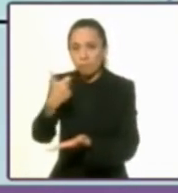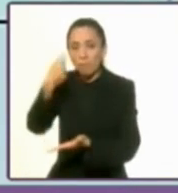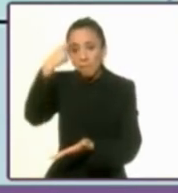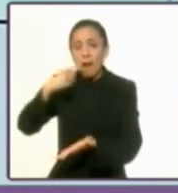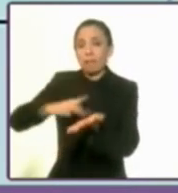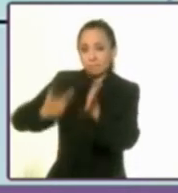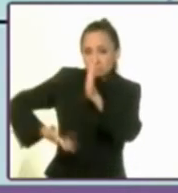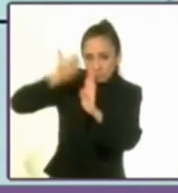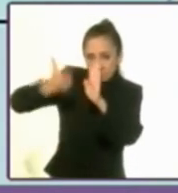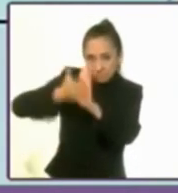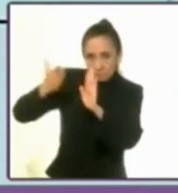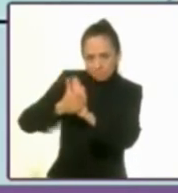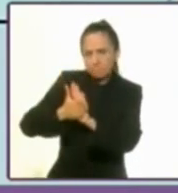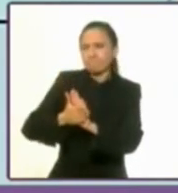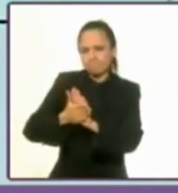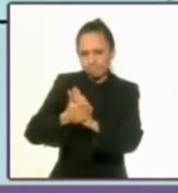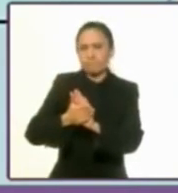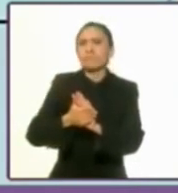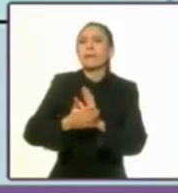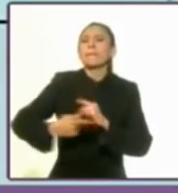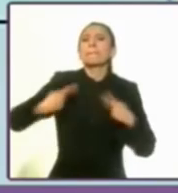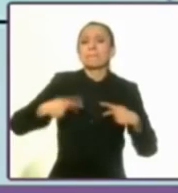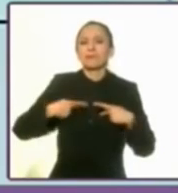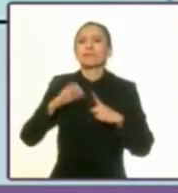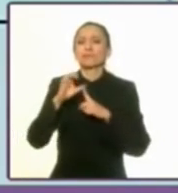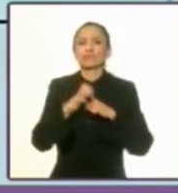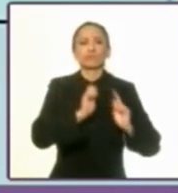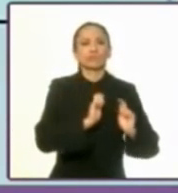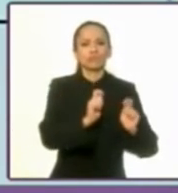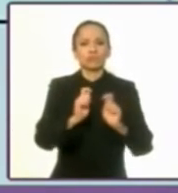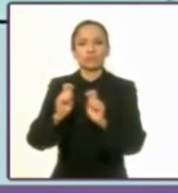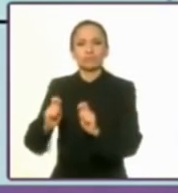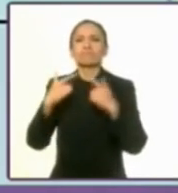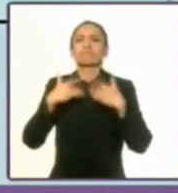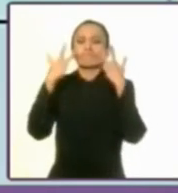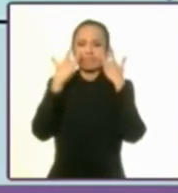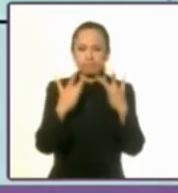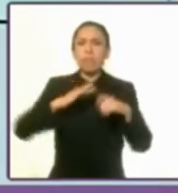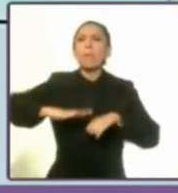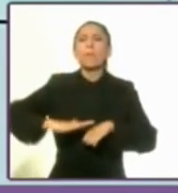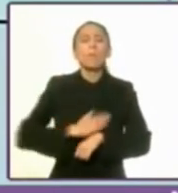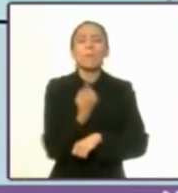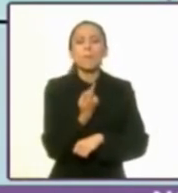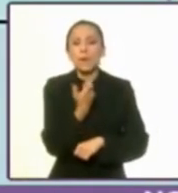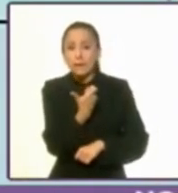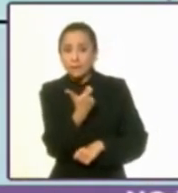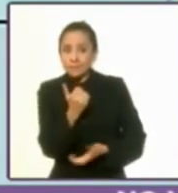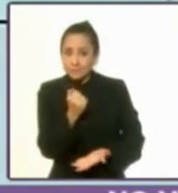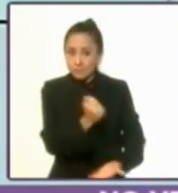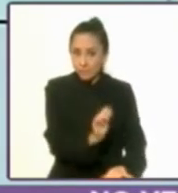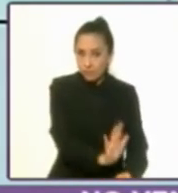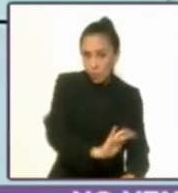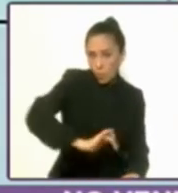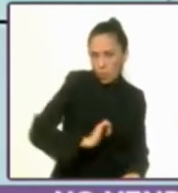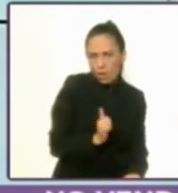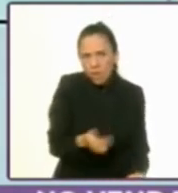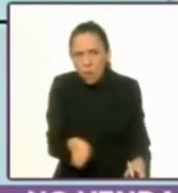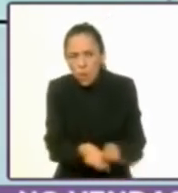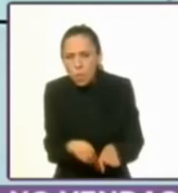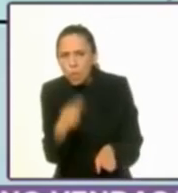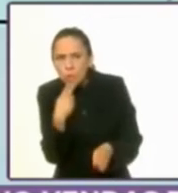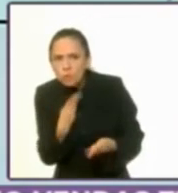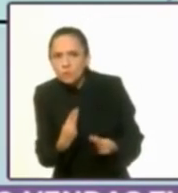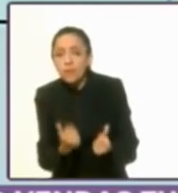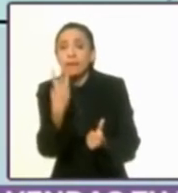todos los comisionados ciudadanos renunciaron por la opacidad del fondo tres mil millones de pesos de